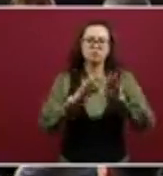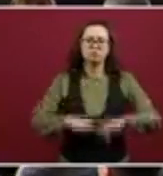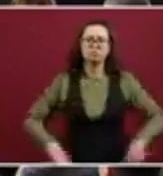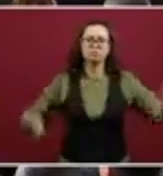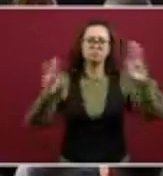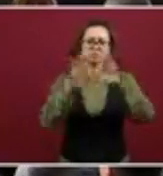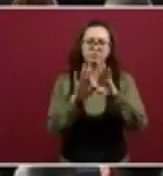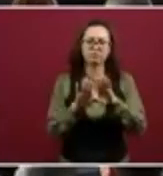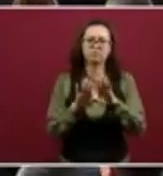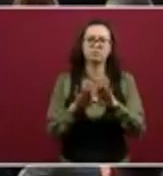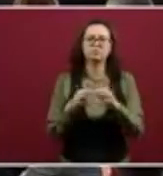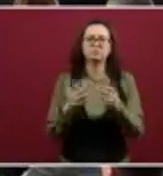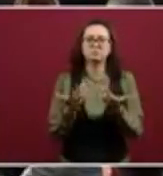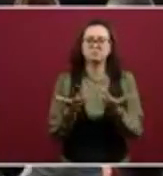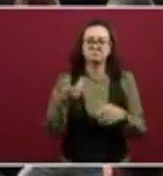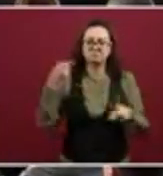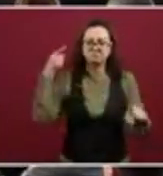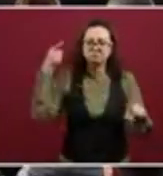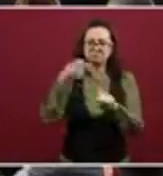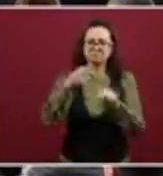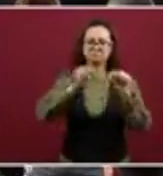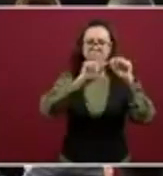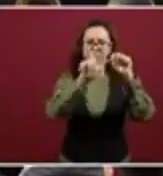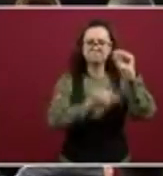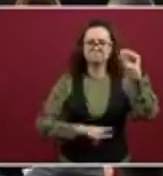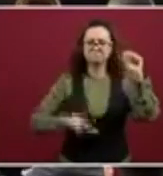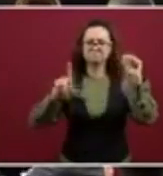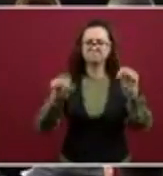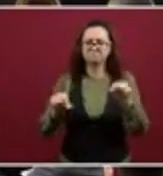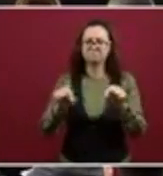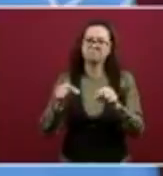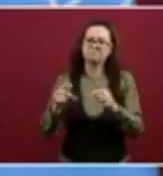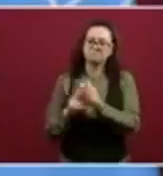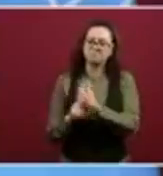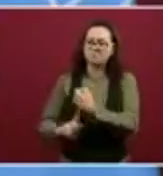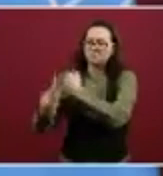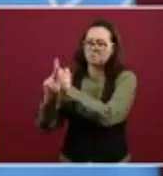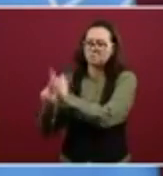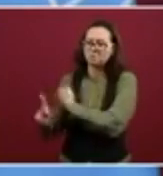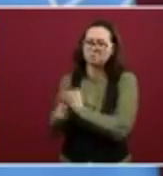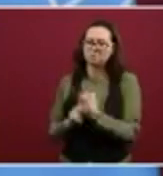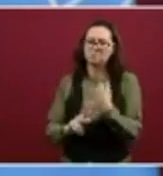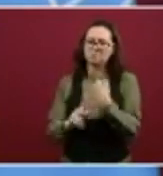para México y los países hermanos de